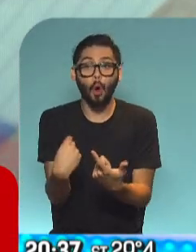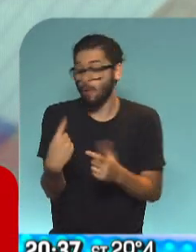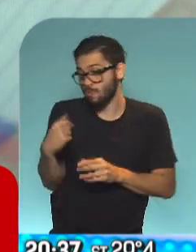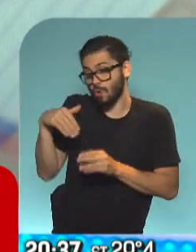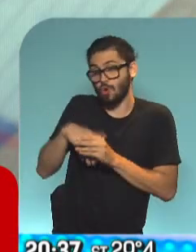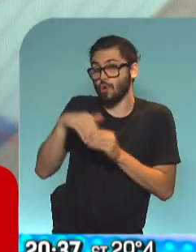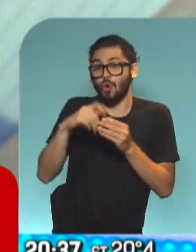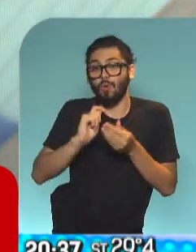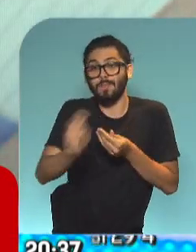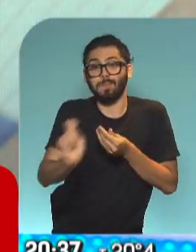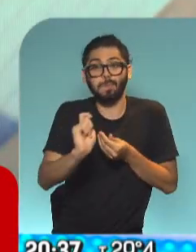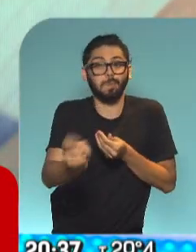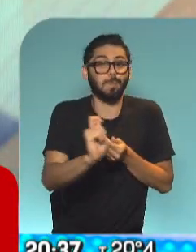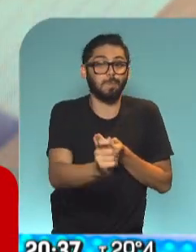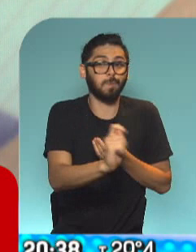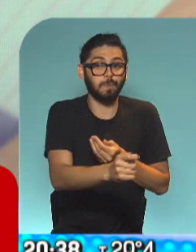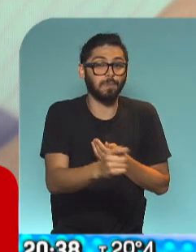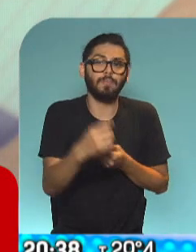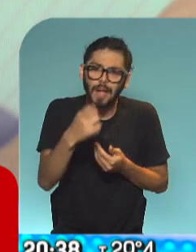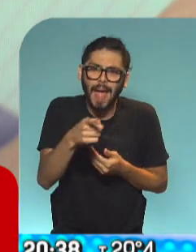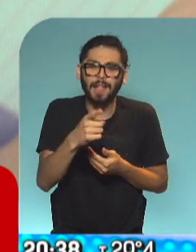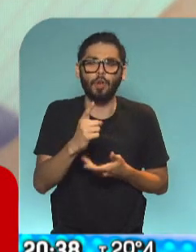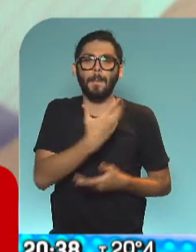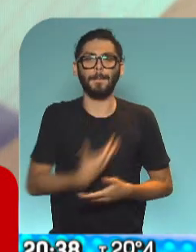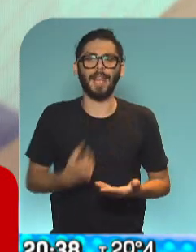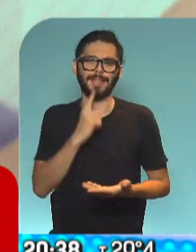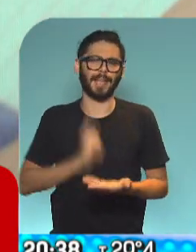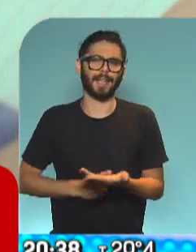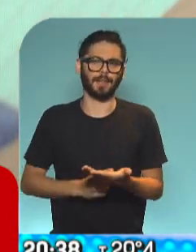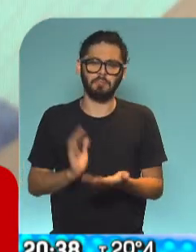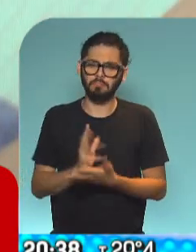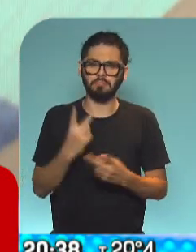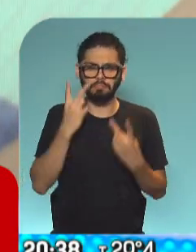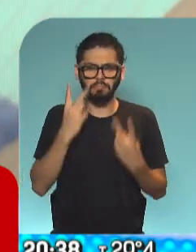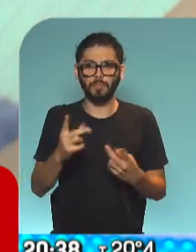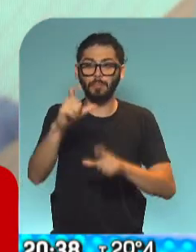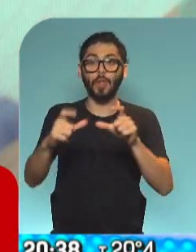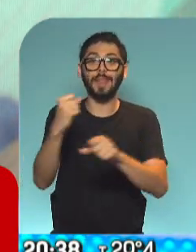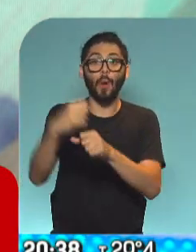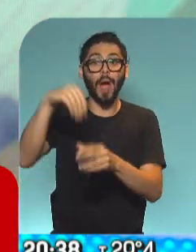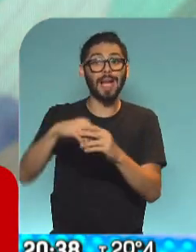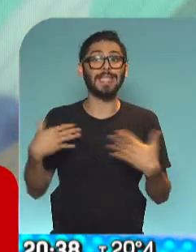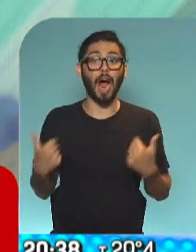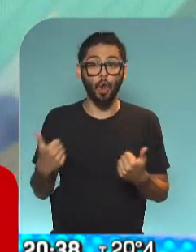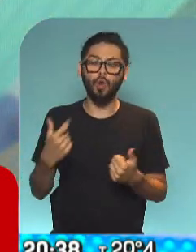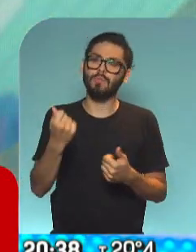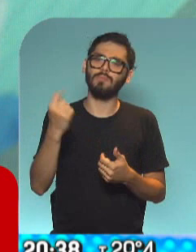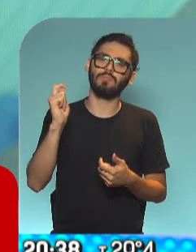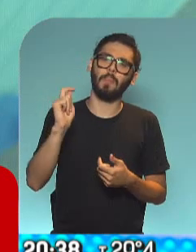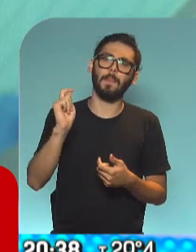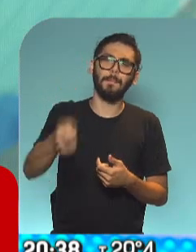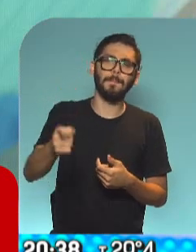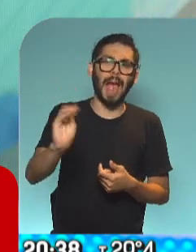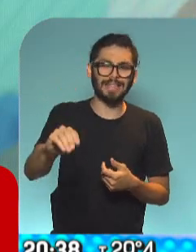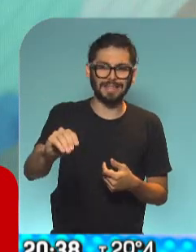Tesoro Nacional. Esa decisión política del presidente de la Nación de reconocer con un bono de salud a los trabajadores de la salud, de pensar las becas de